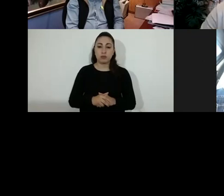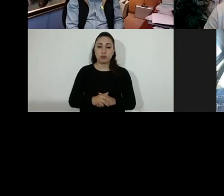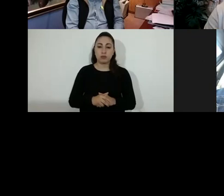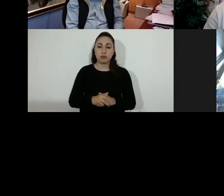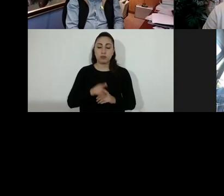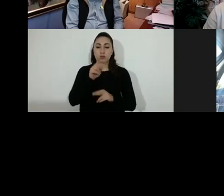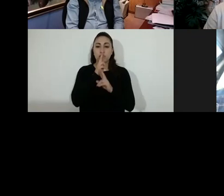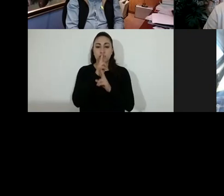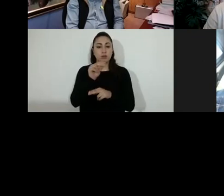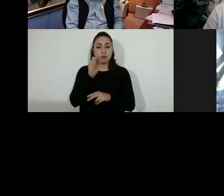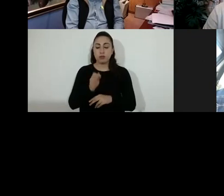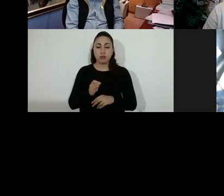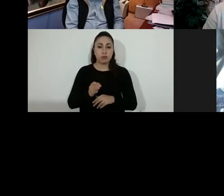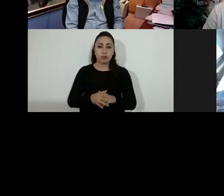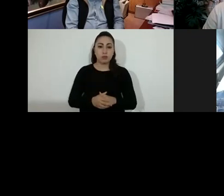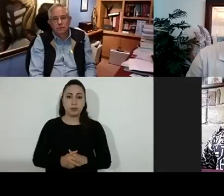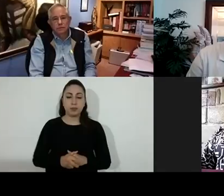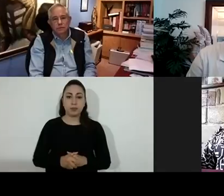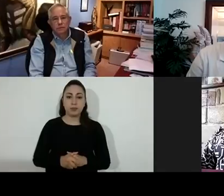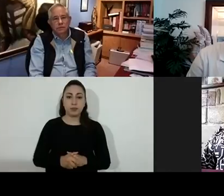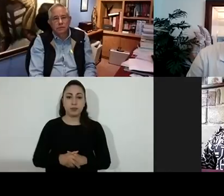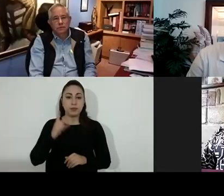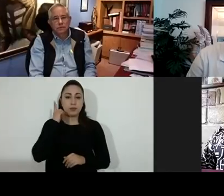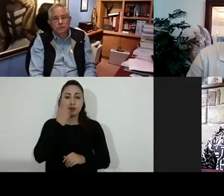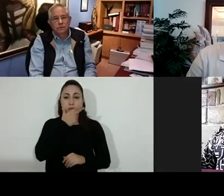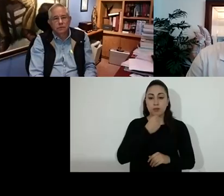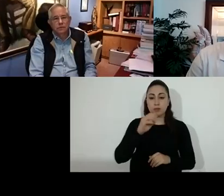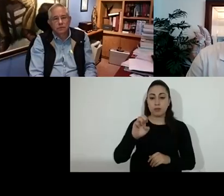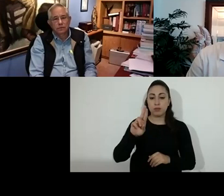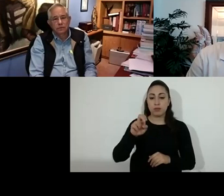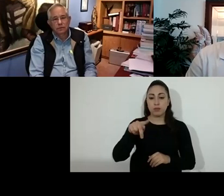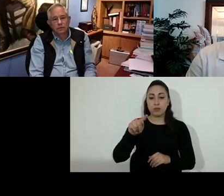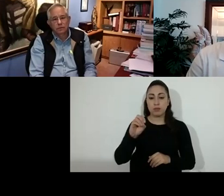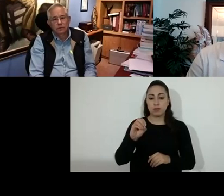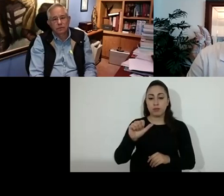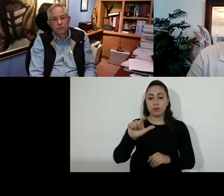Víctor Hugo Lobo en contra. Diputado Ernesto Alarcón Jiménez.